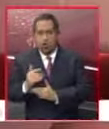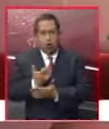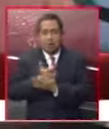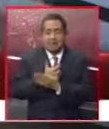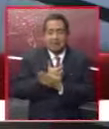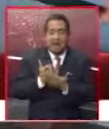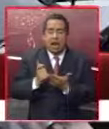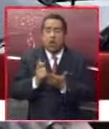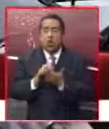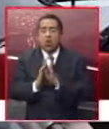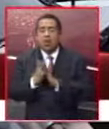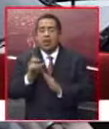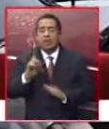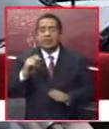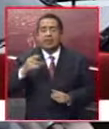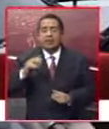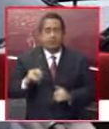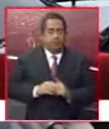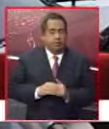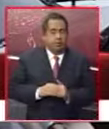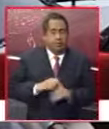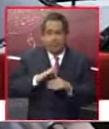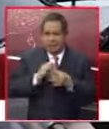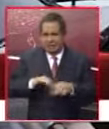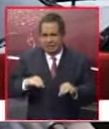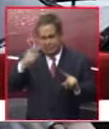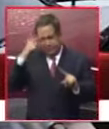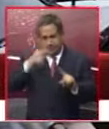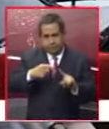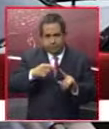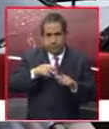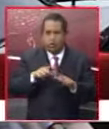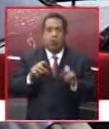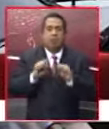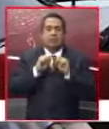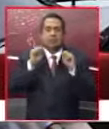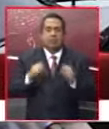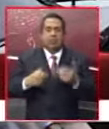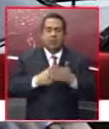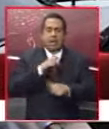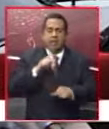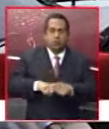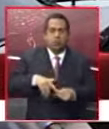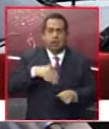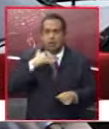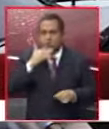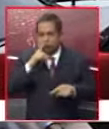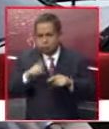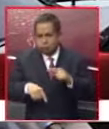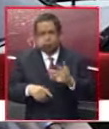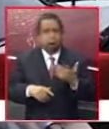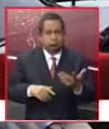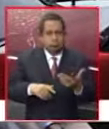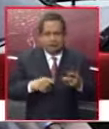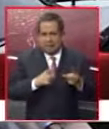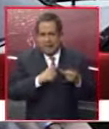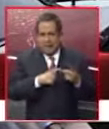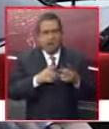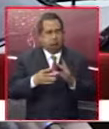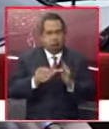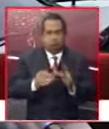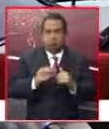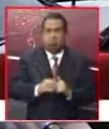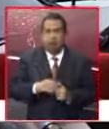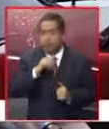digno. Creo que es una prioridad máxima el tema del sistema nacional o de la legislación secundaria, el tema del sistema nacional anticorrupción,